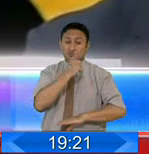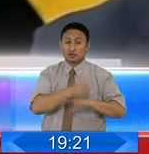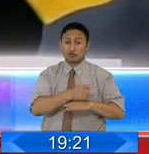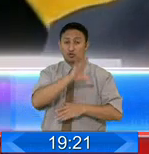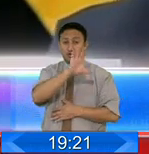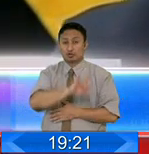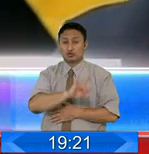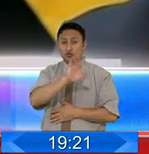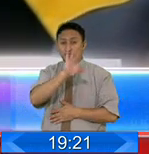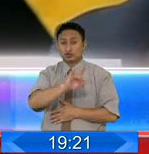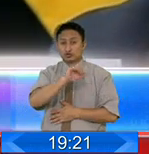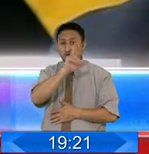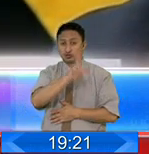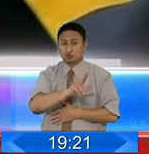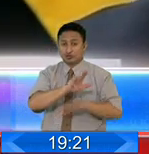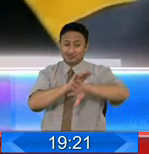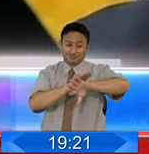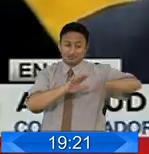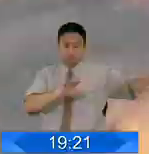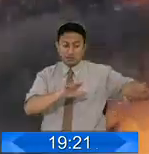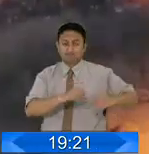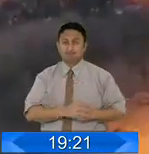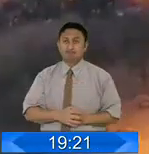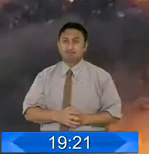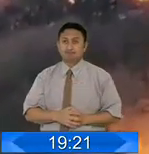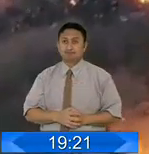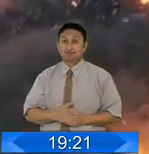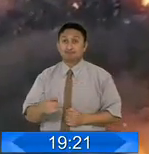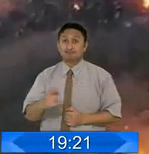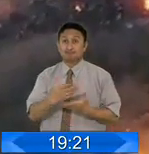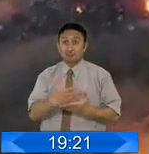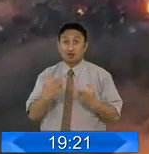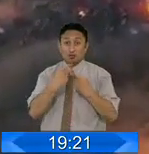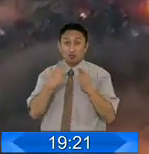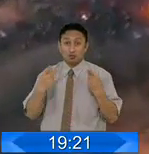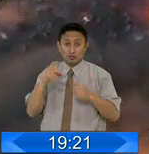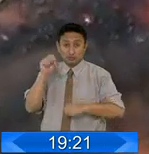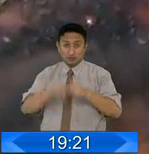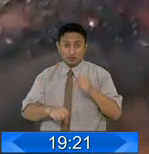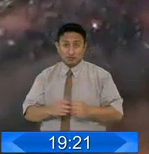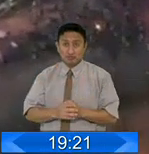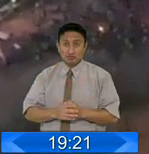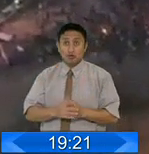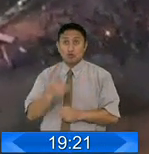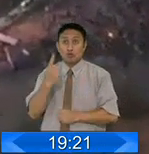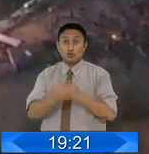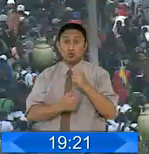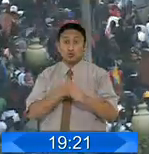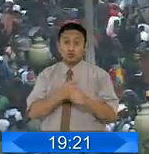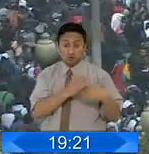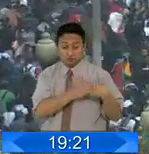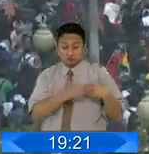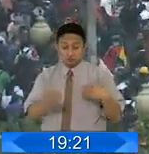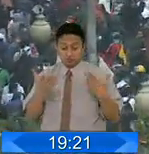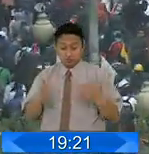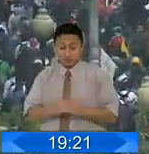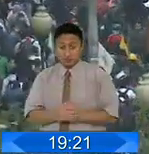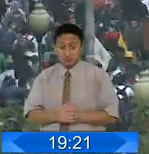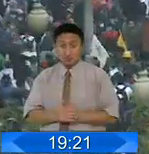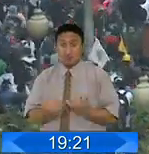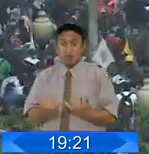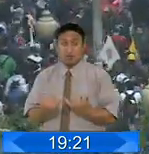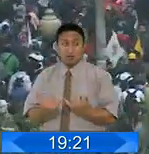decreto 883. Daños a bienes públicos y privados que al año de haberse registrado, todavía